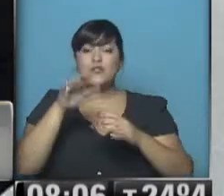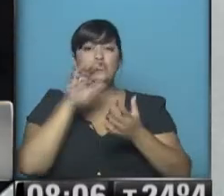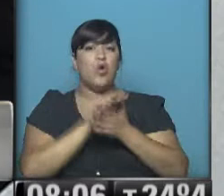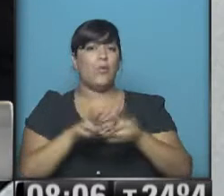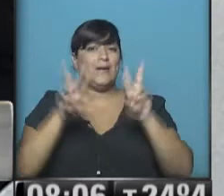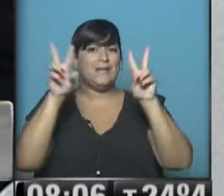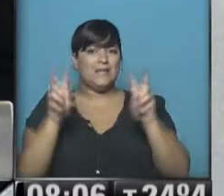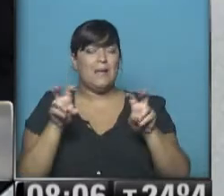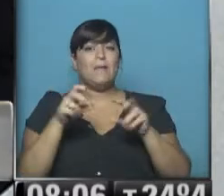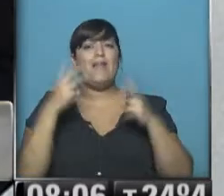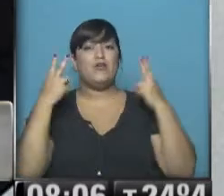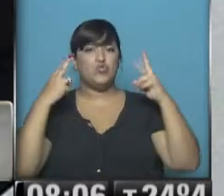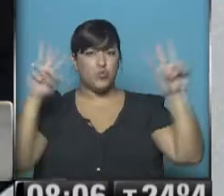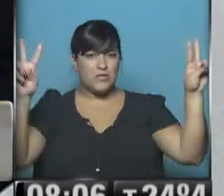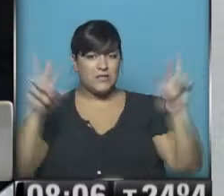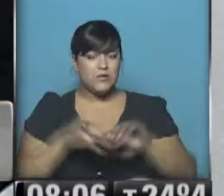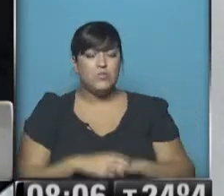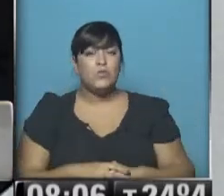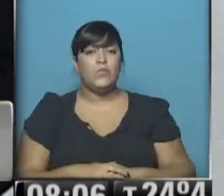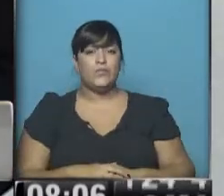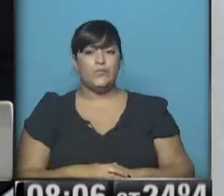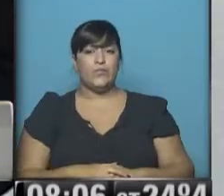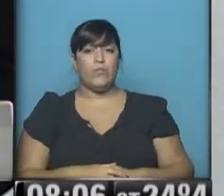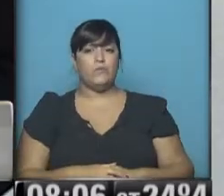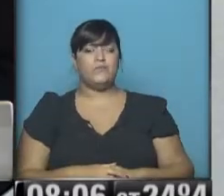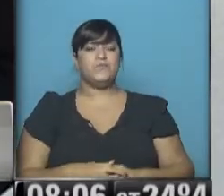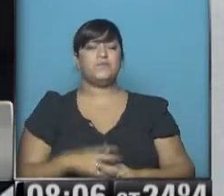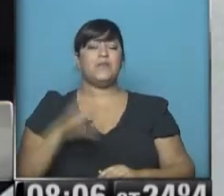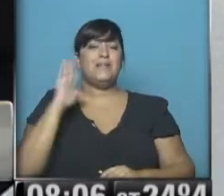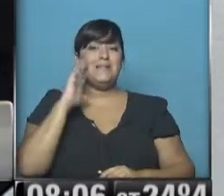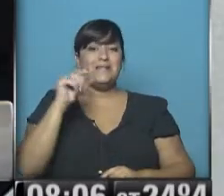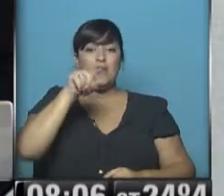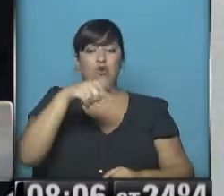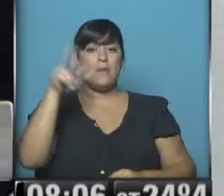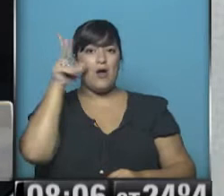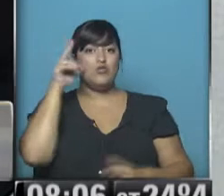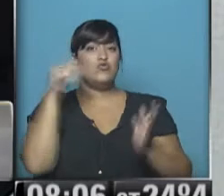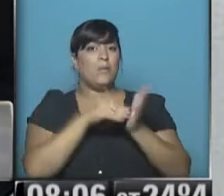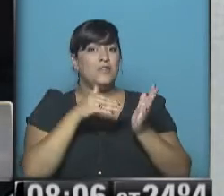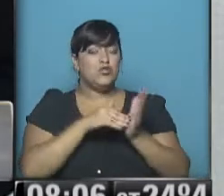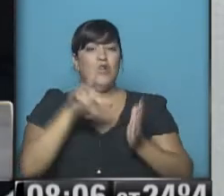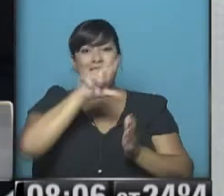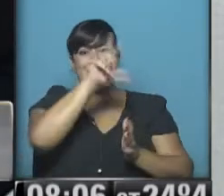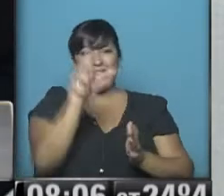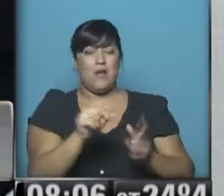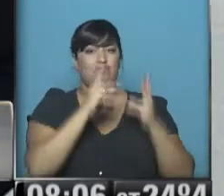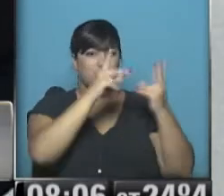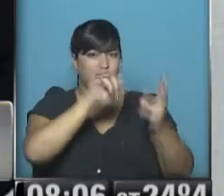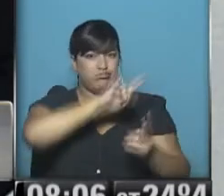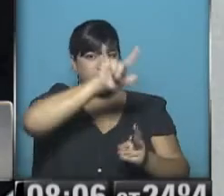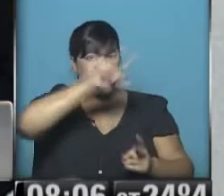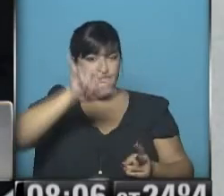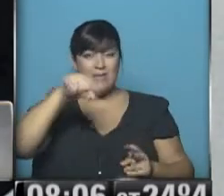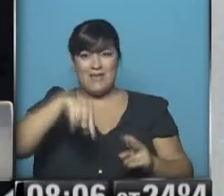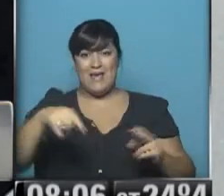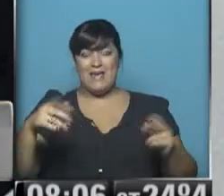de turismo hemos tenido 16,8 millones de arribos en destinos nacionales en el acumulado de